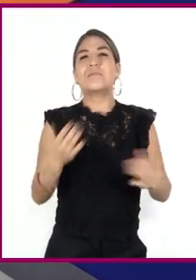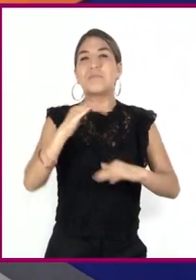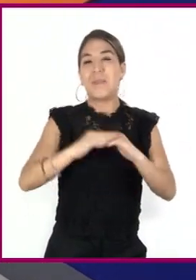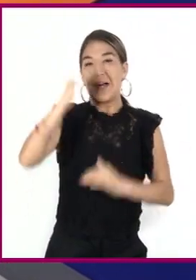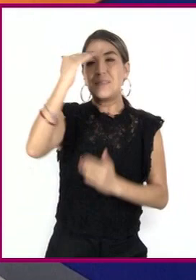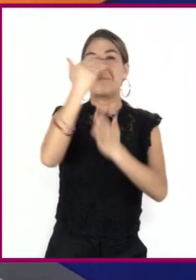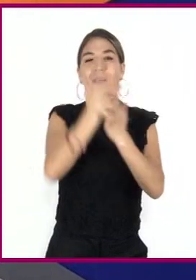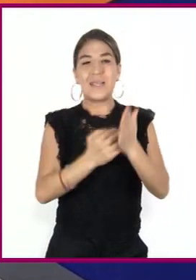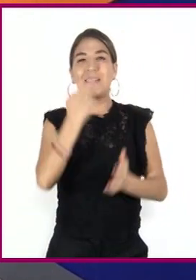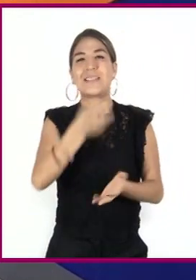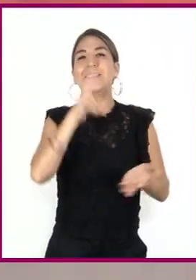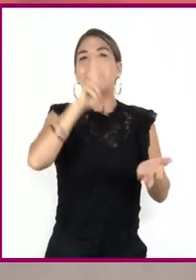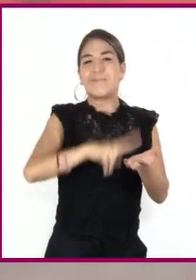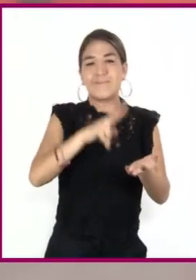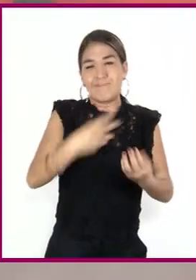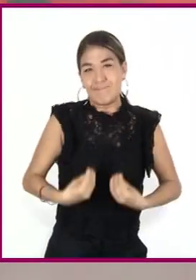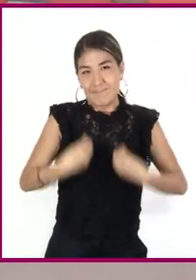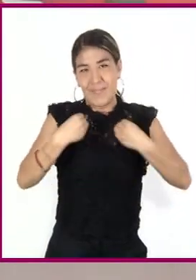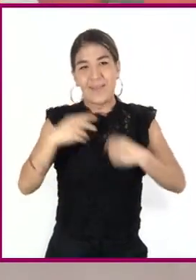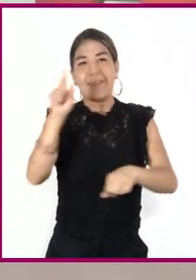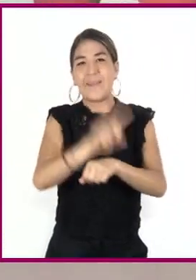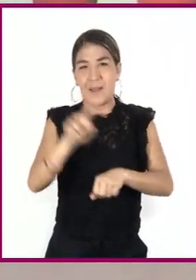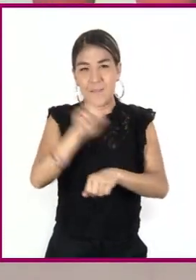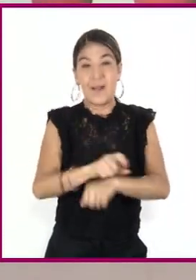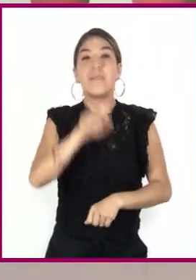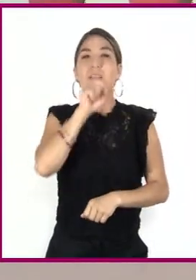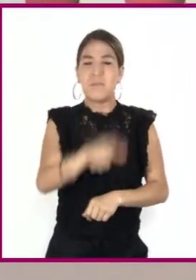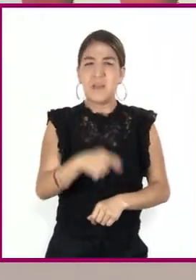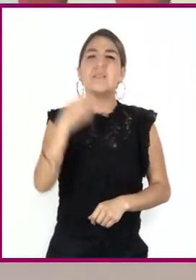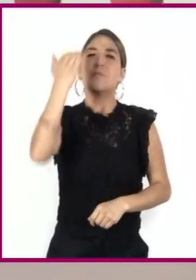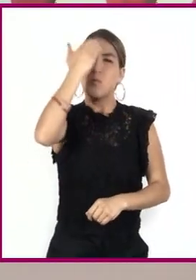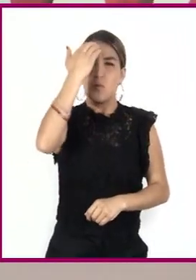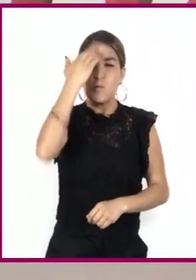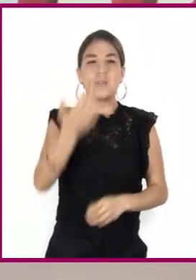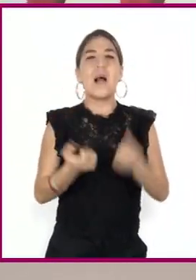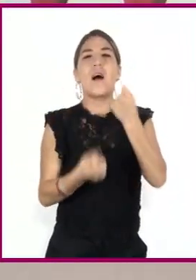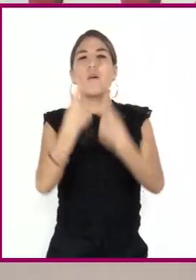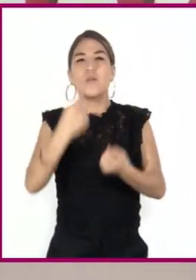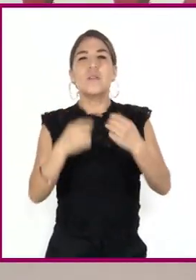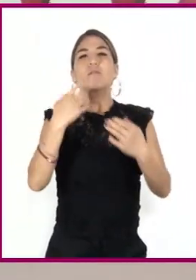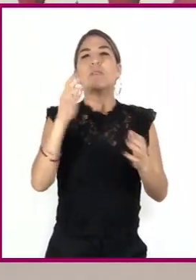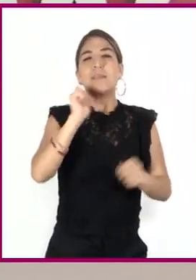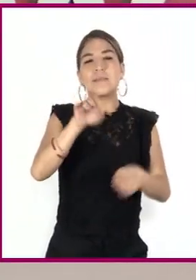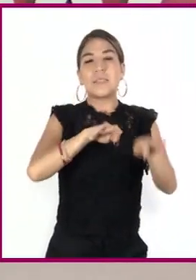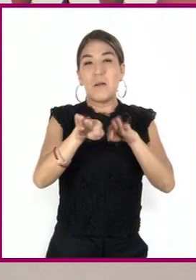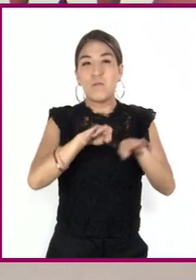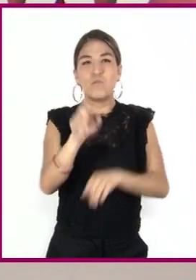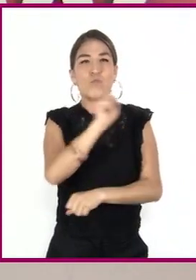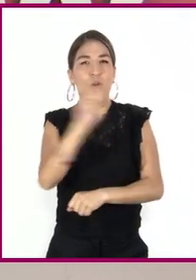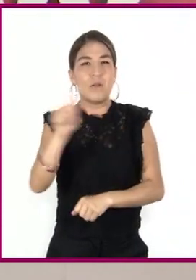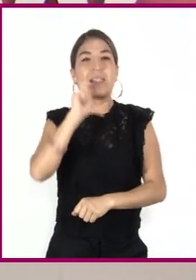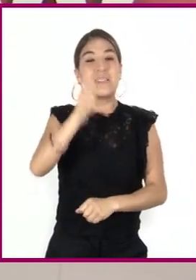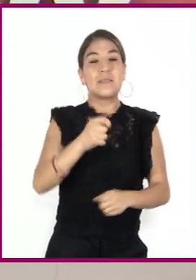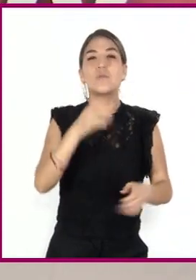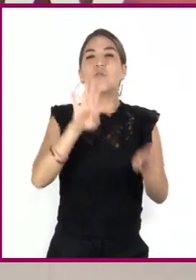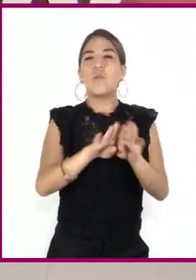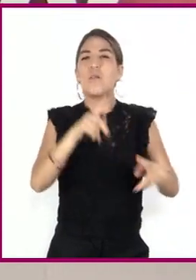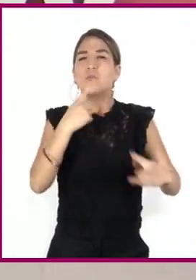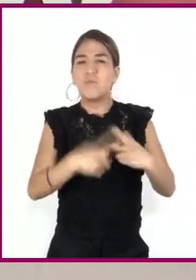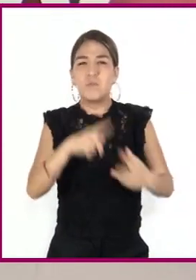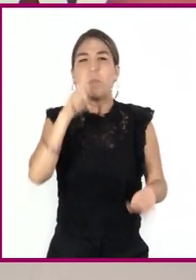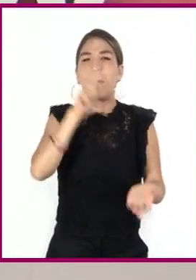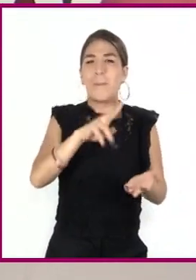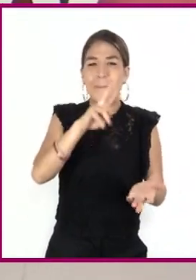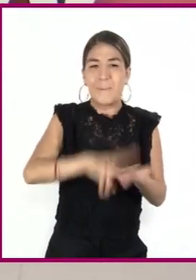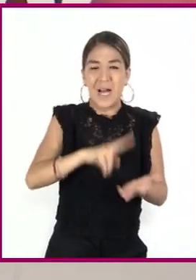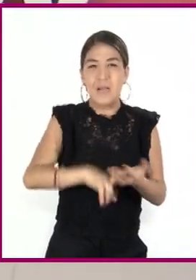vida cotidiana y la industria. Finalmente, conoceremos algunas de las profesiones donde el cálculo de los valores de concentración se emplea